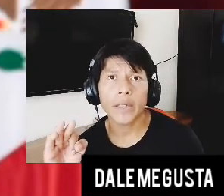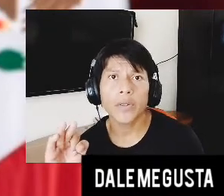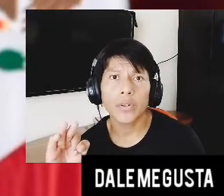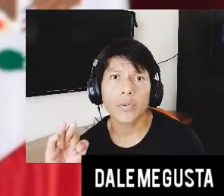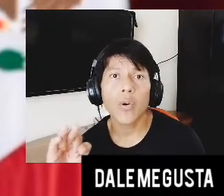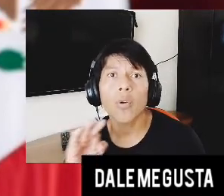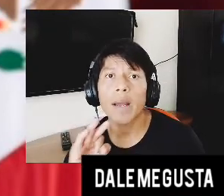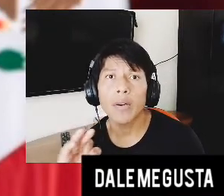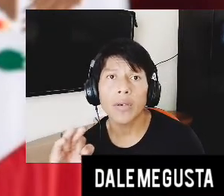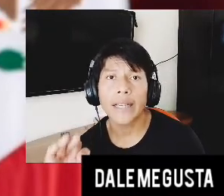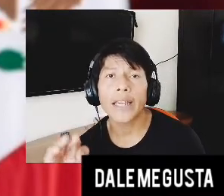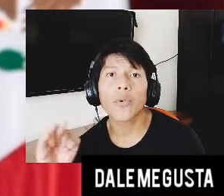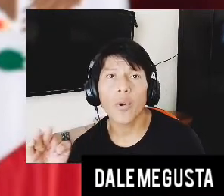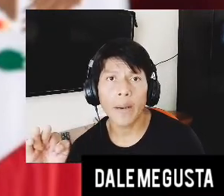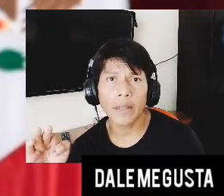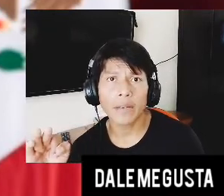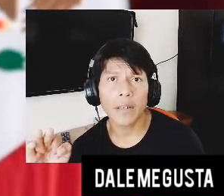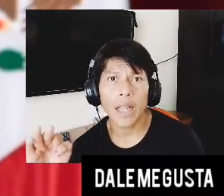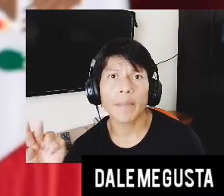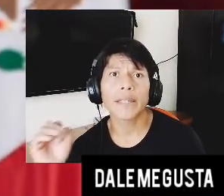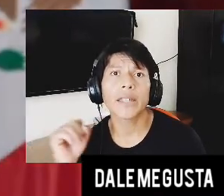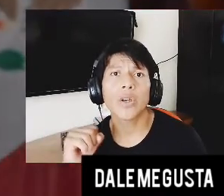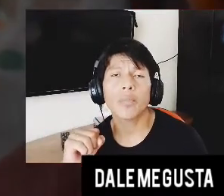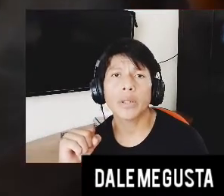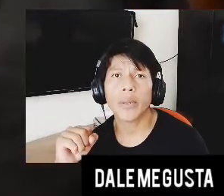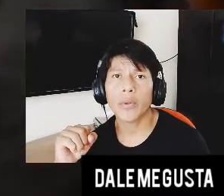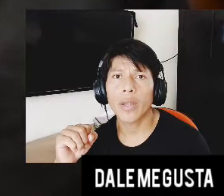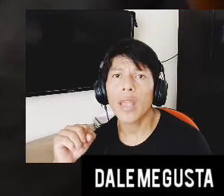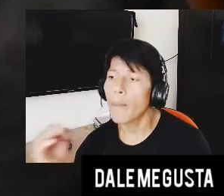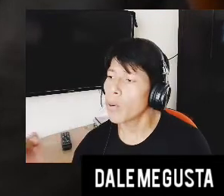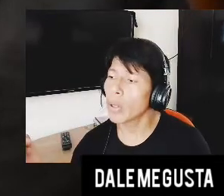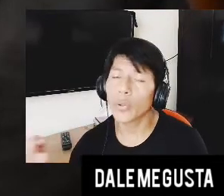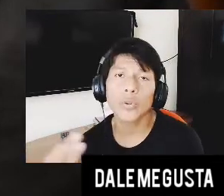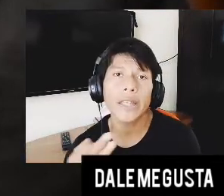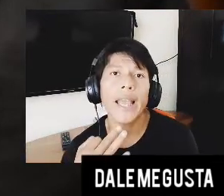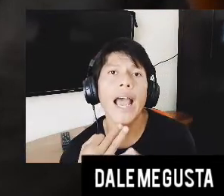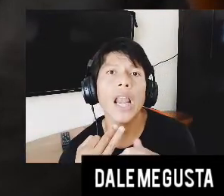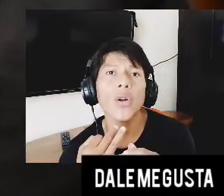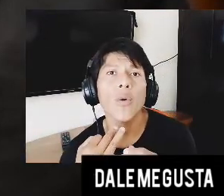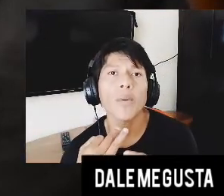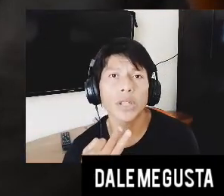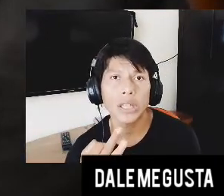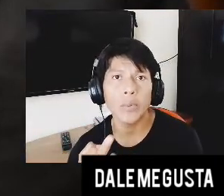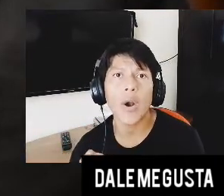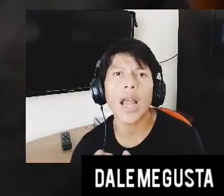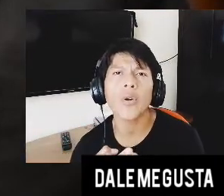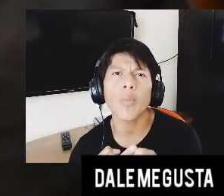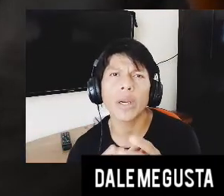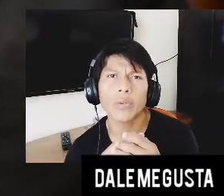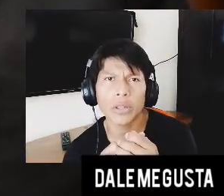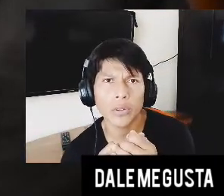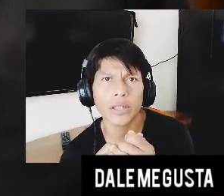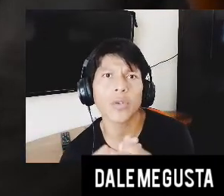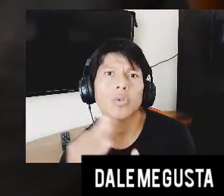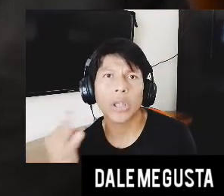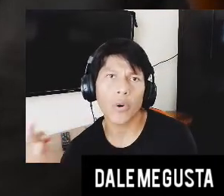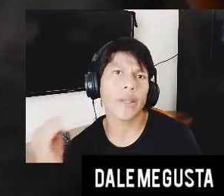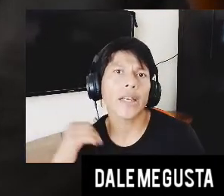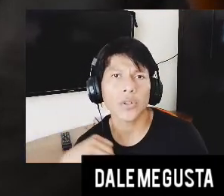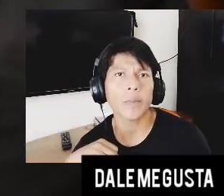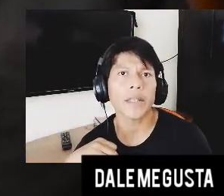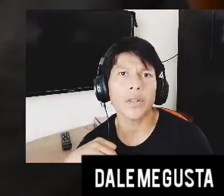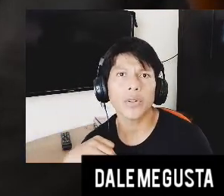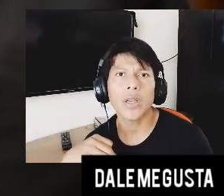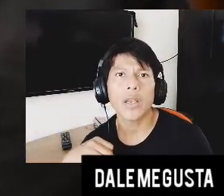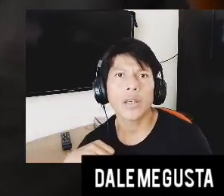esos partidos, todo lo malo, ¿a quién culpa? Al presidente López Obrador. Pero cuando sucede algo positivo, algo bueno en esos estados donde